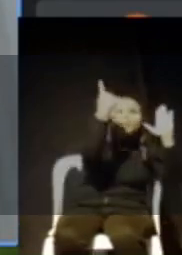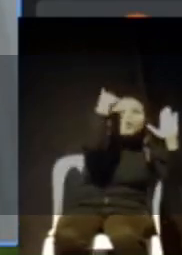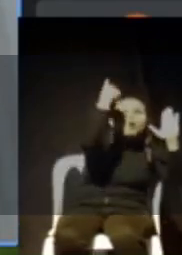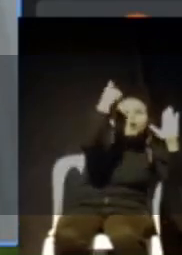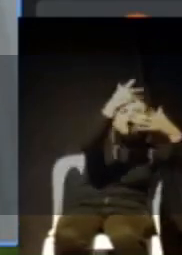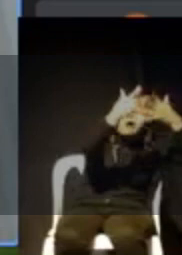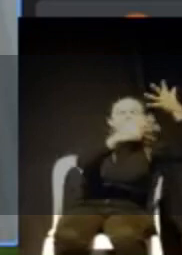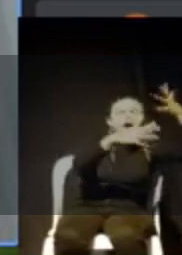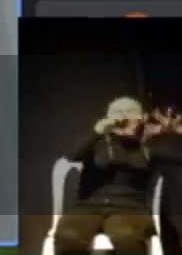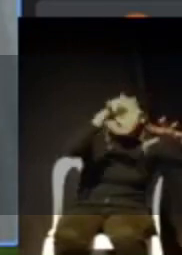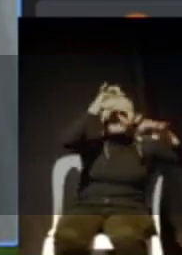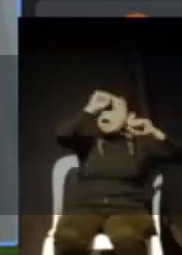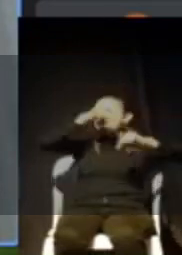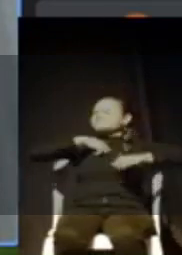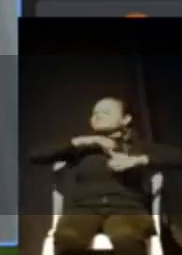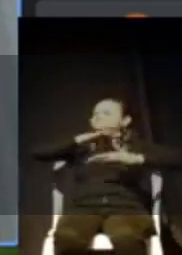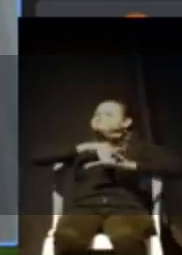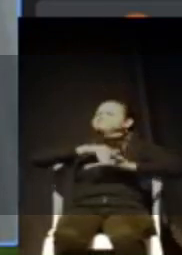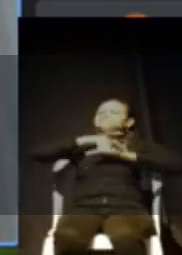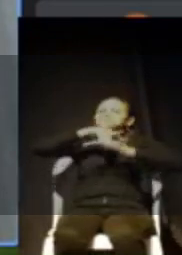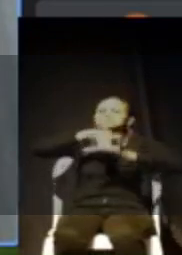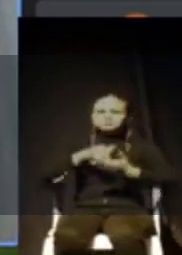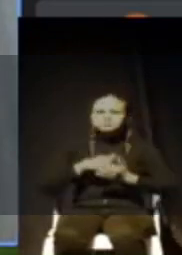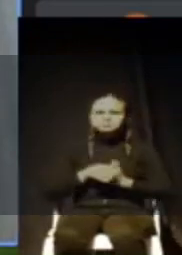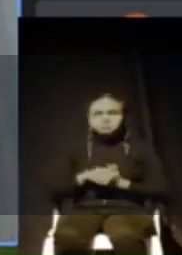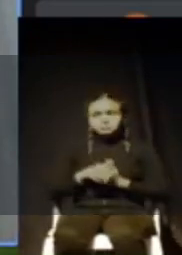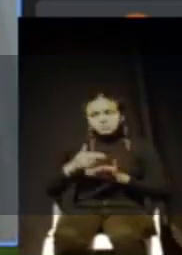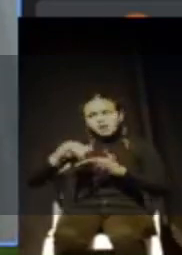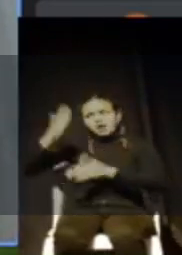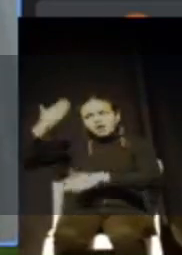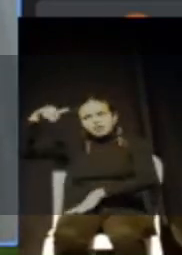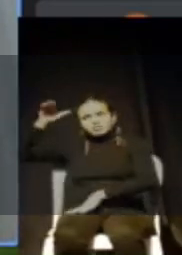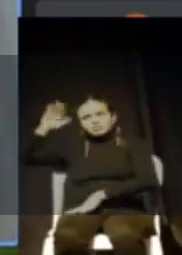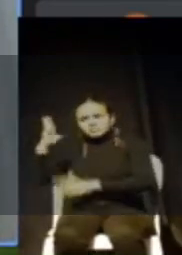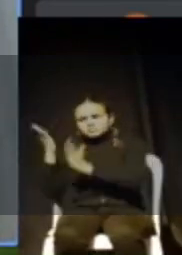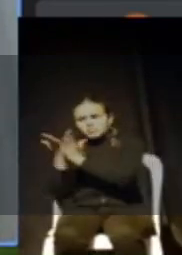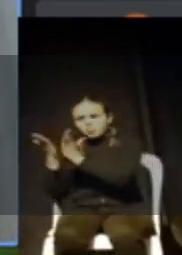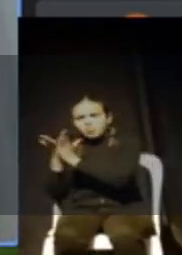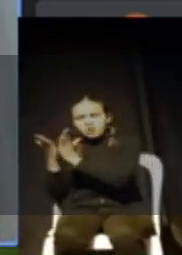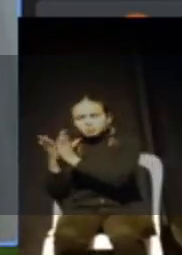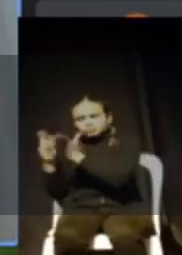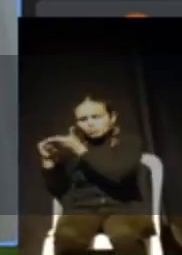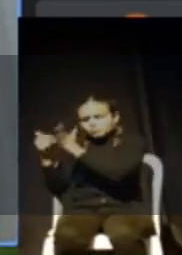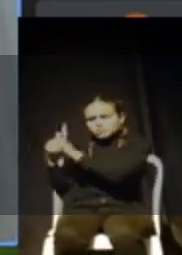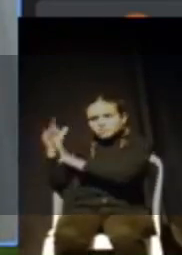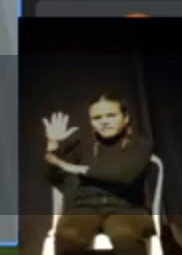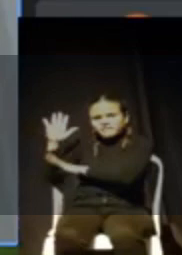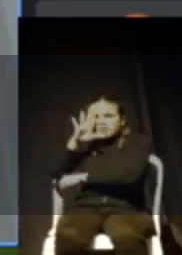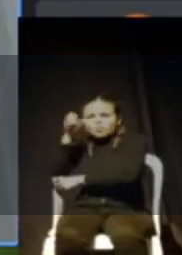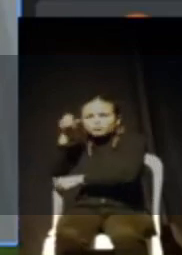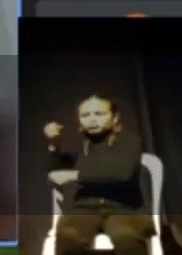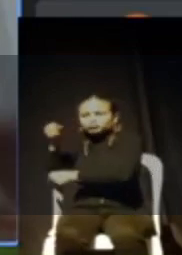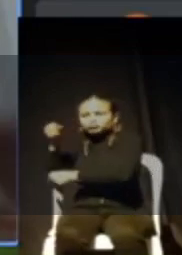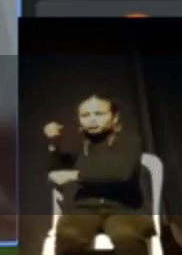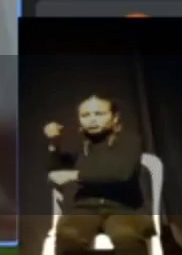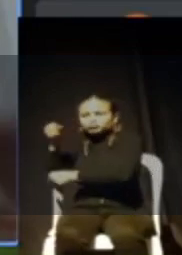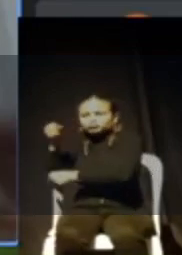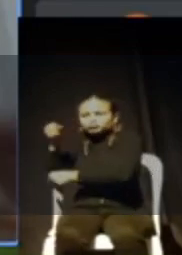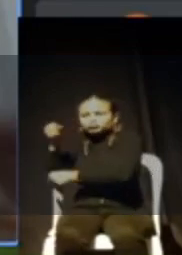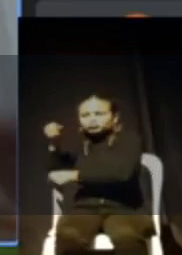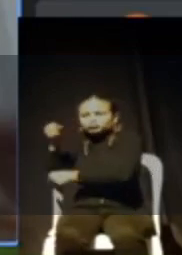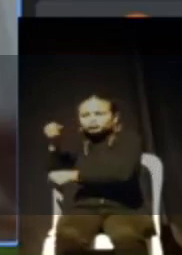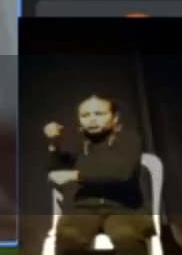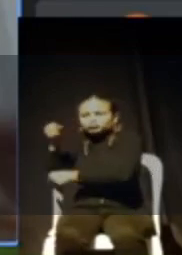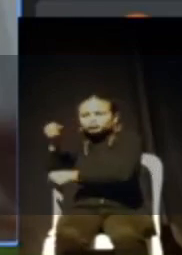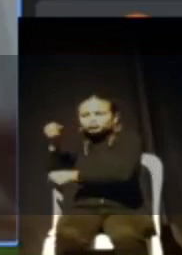trabajo nombraba como, ¿cierto?, la educación como una práctica antiguo en la medida en que son esas estéticas que han permanecido,